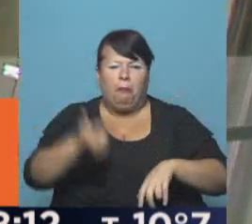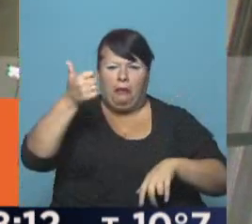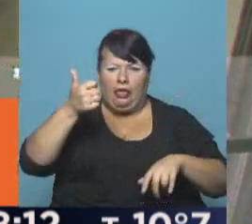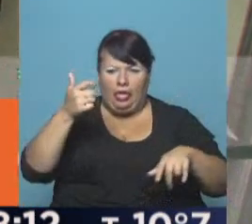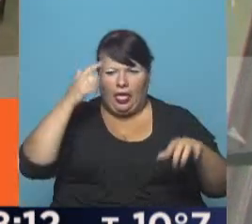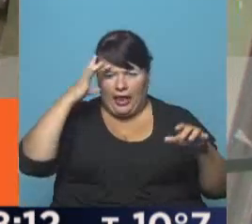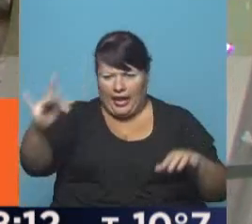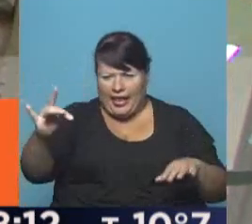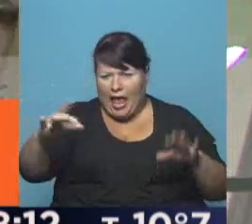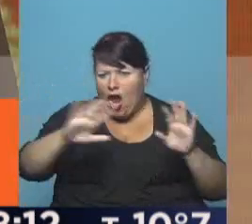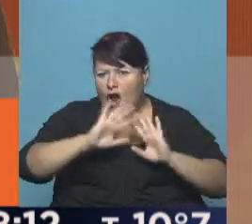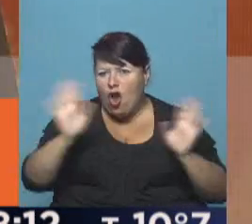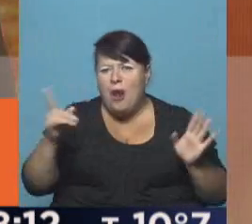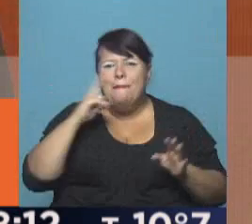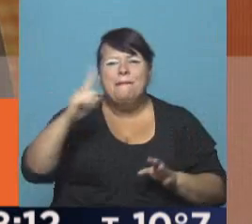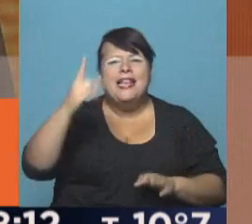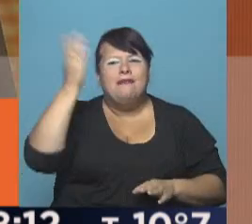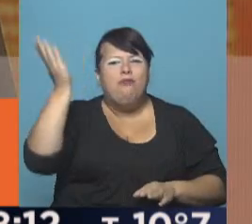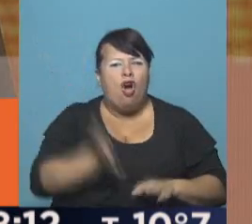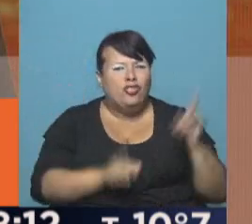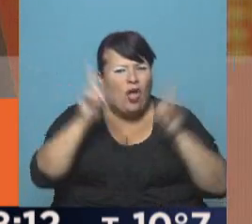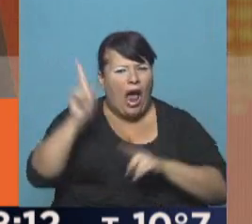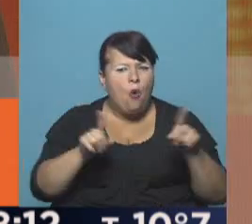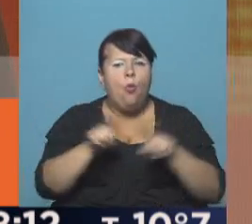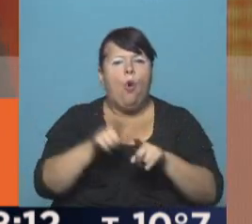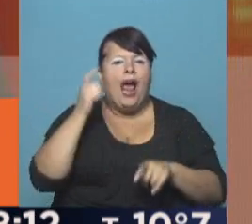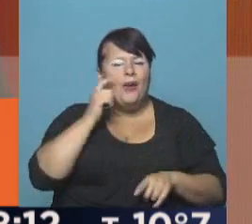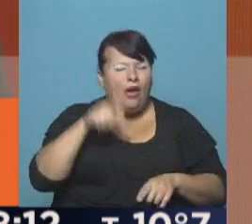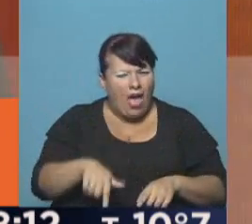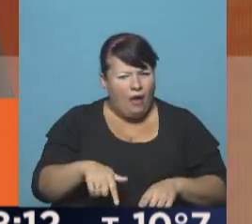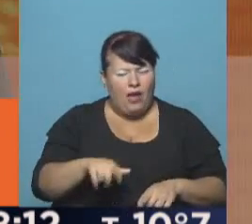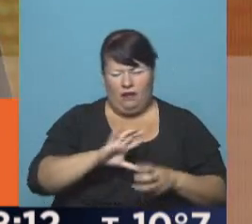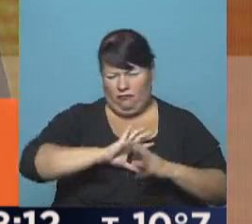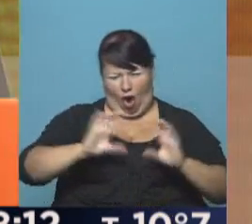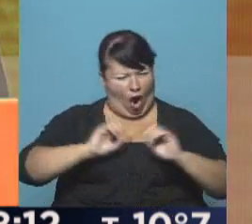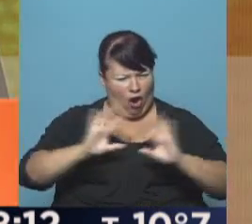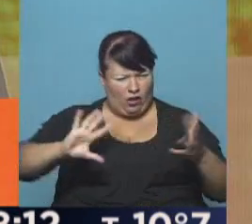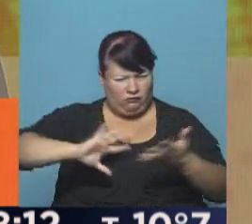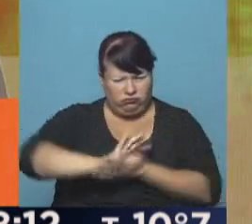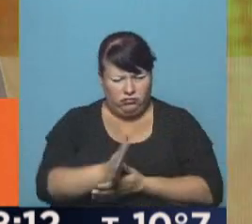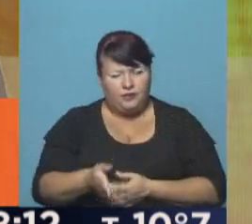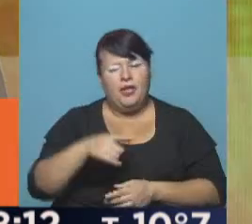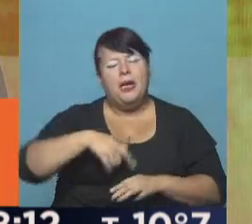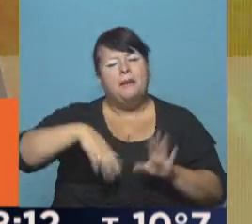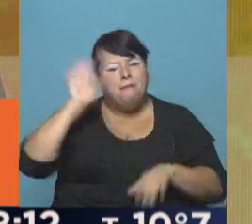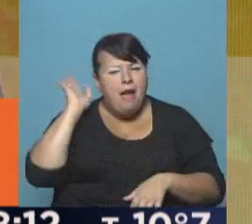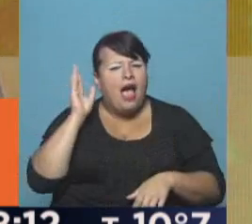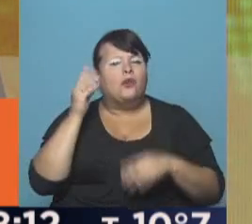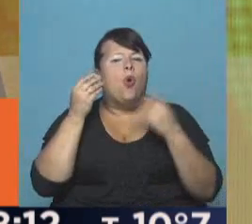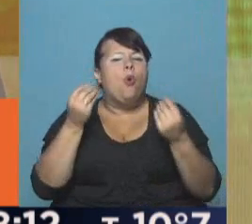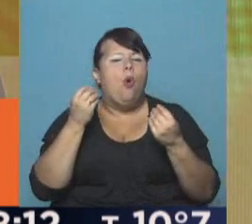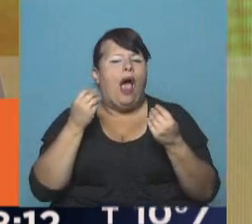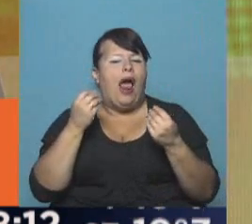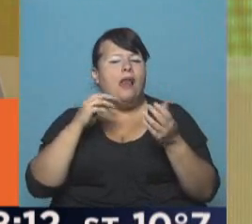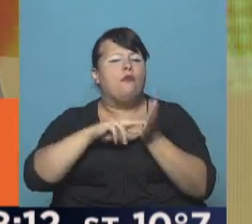superando en el 1000 por ciento en algunos casos como en comodoro ha hecho desastres en general cuáles son los